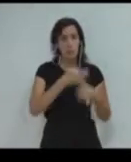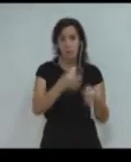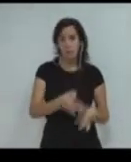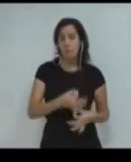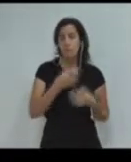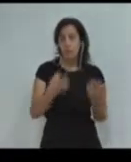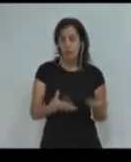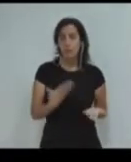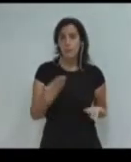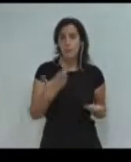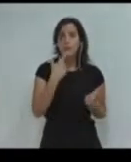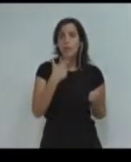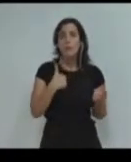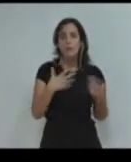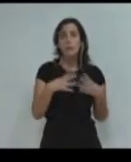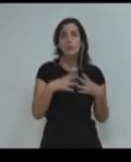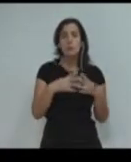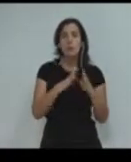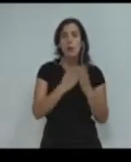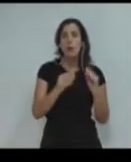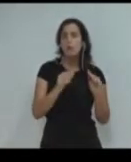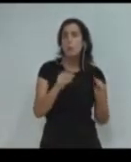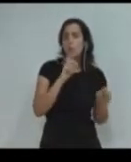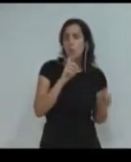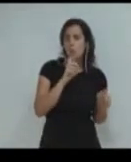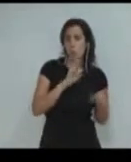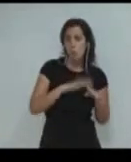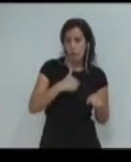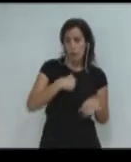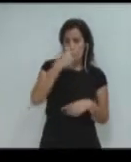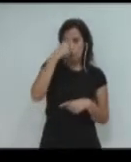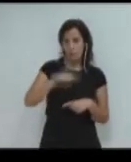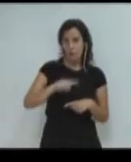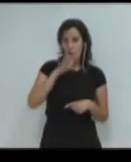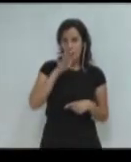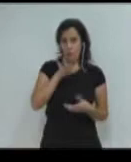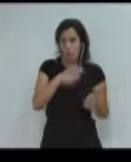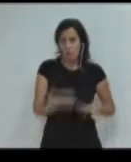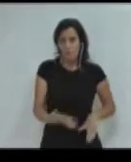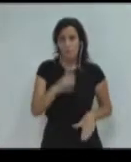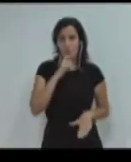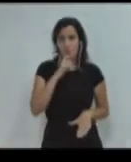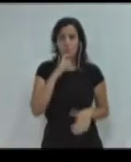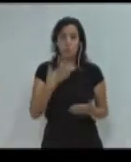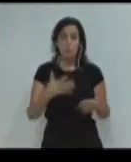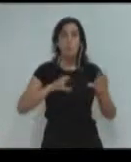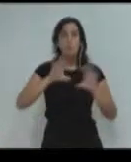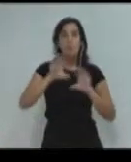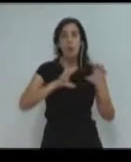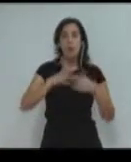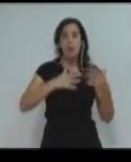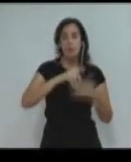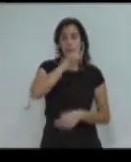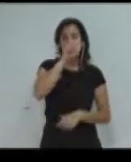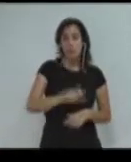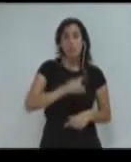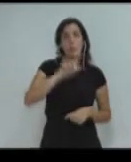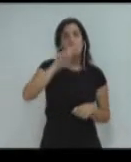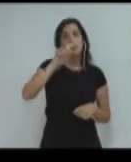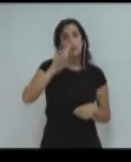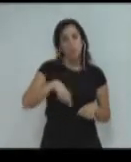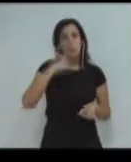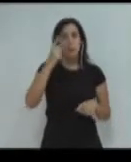maquetador. es Entonces, decir, ¿qué es dime la estructura de tu libro para saber yo, bueno, porque claro, el maquetador luego también pues tiene un